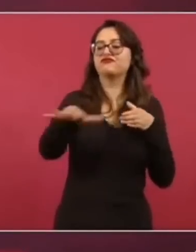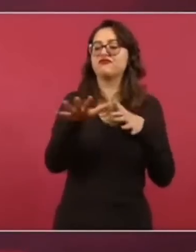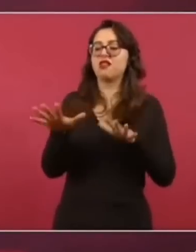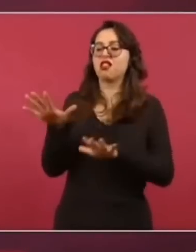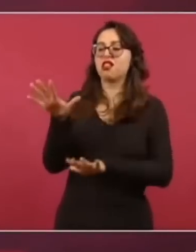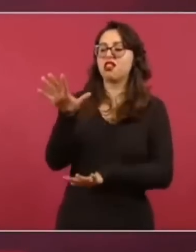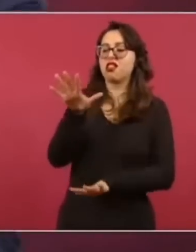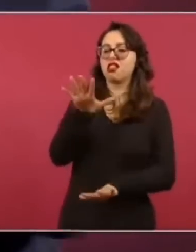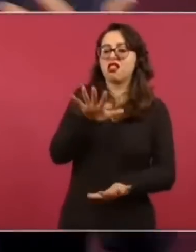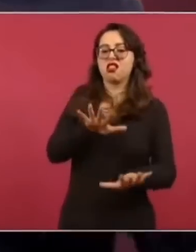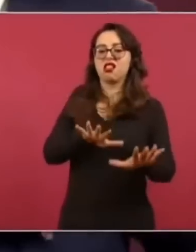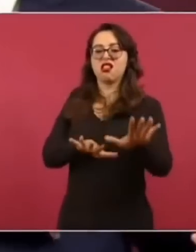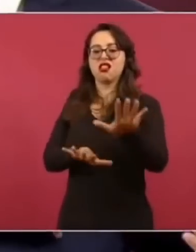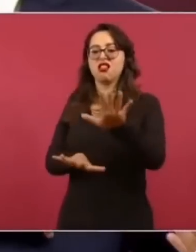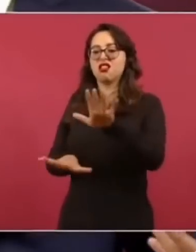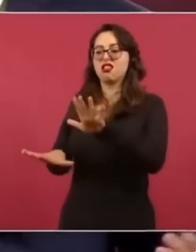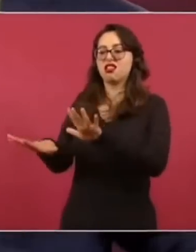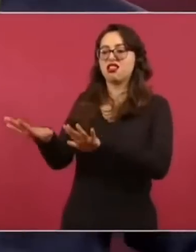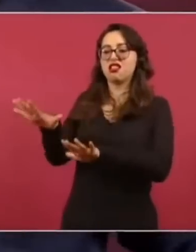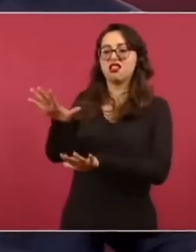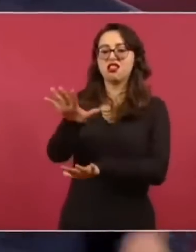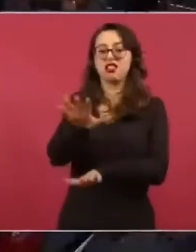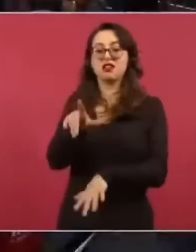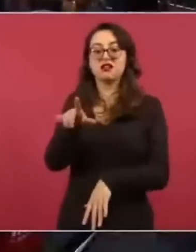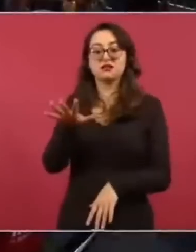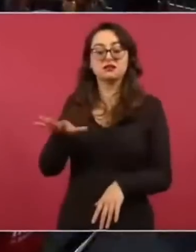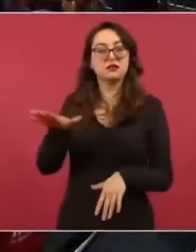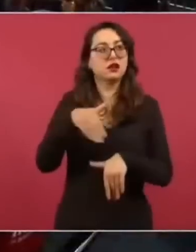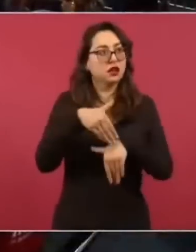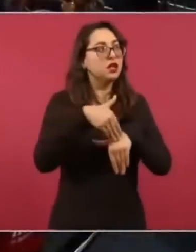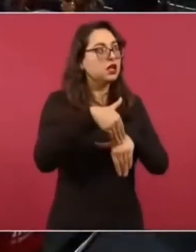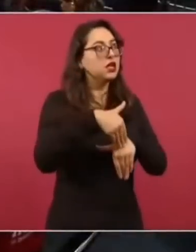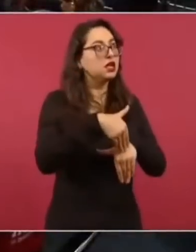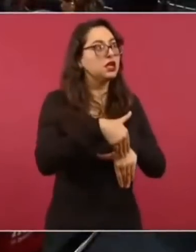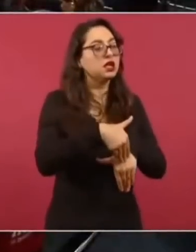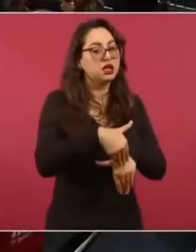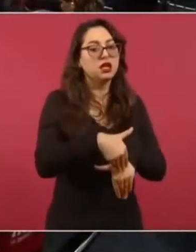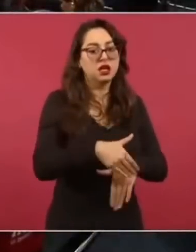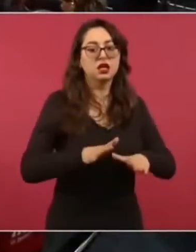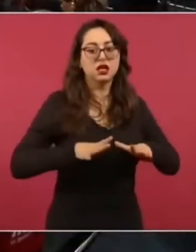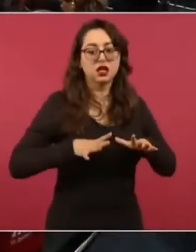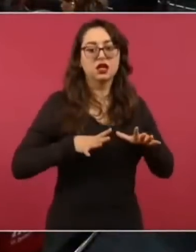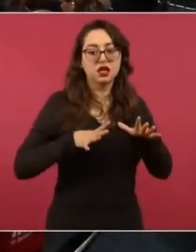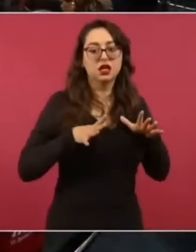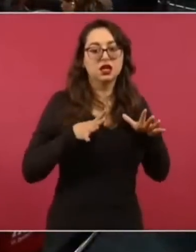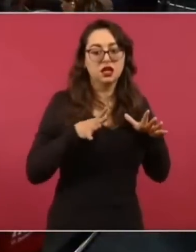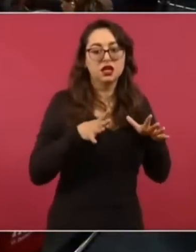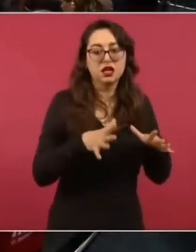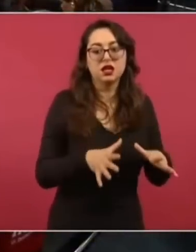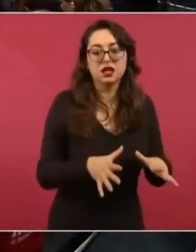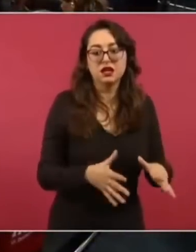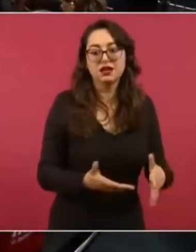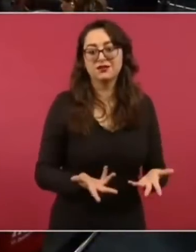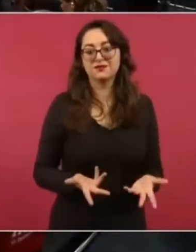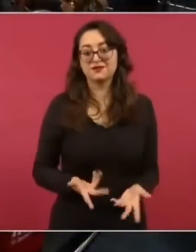Entonces, dar marcha atrás a eso lleva trabajo, cuesta mucho. La revolución no pudo